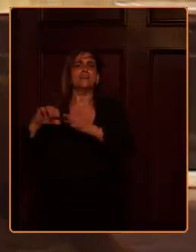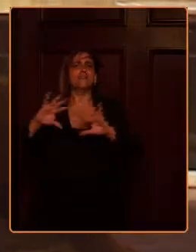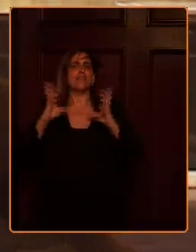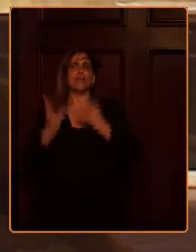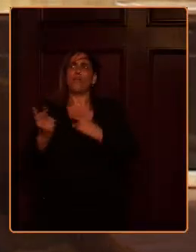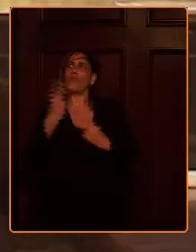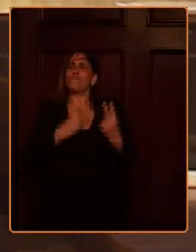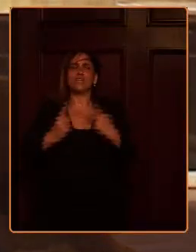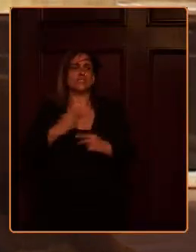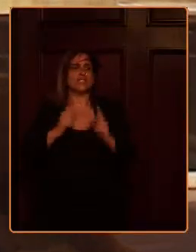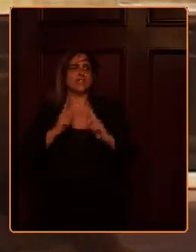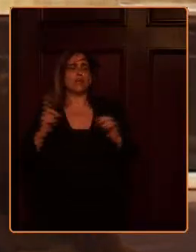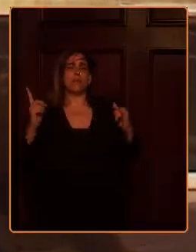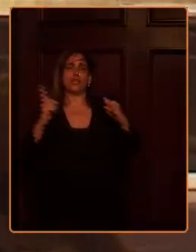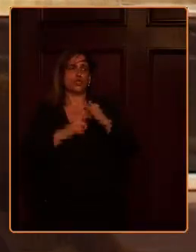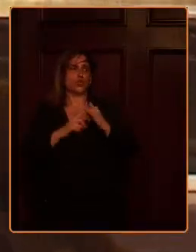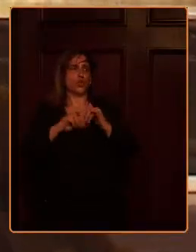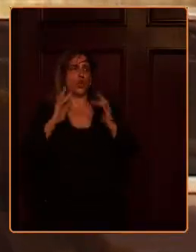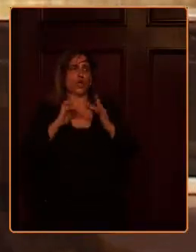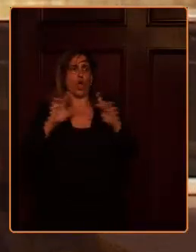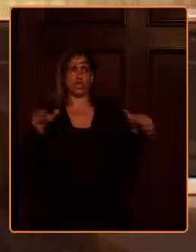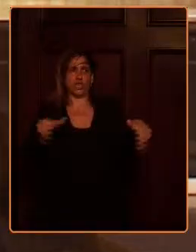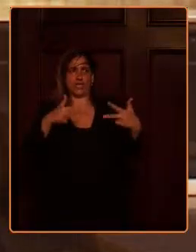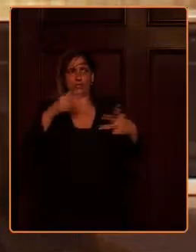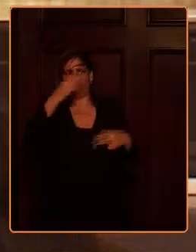están conectados vía streaming.